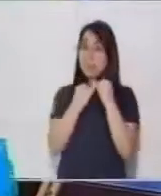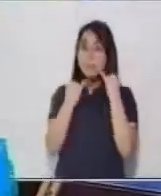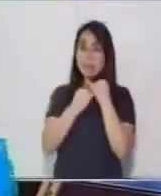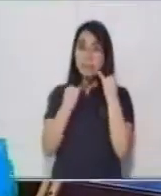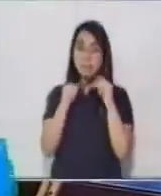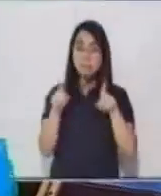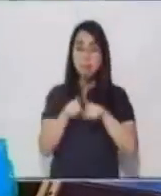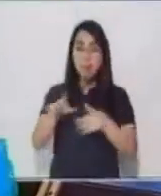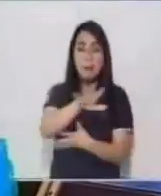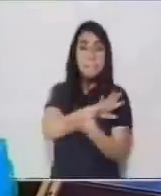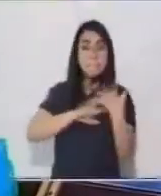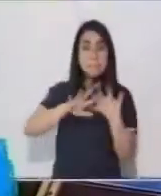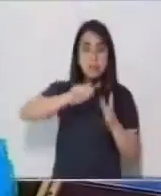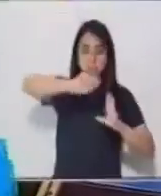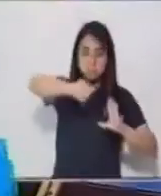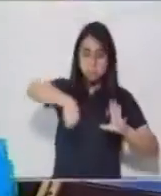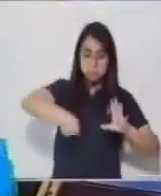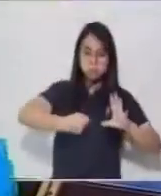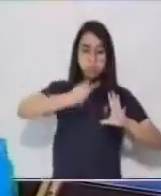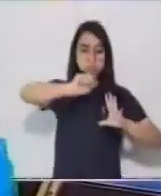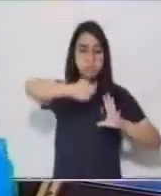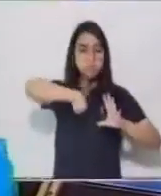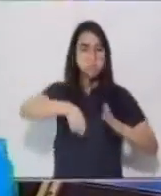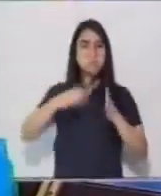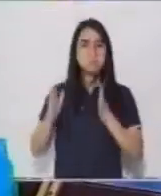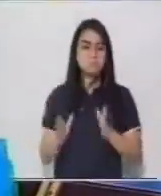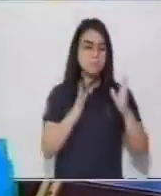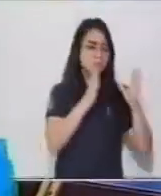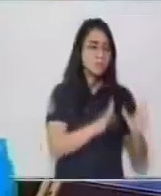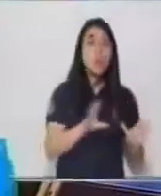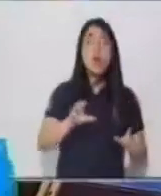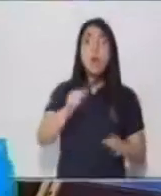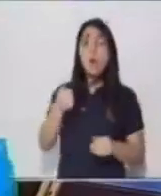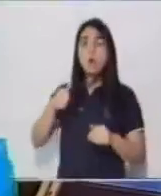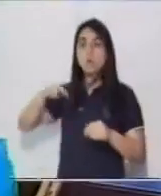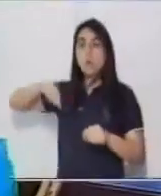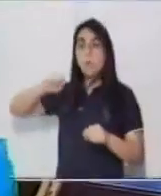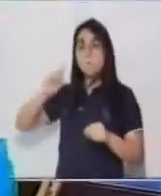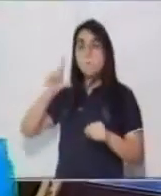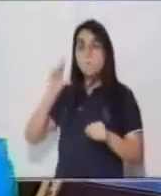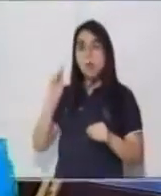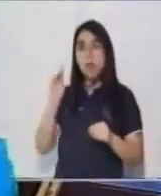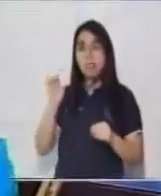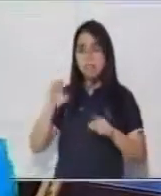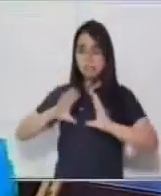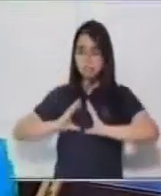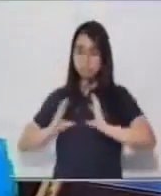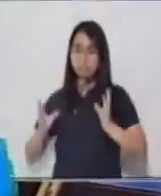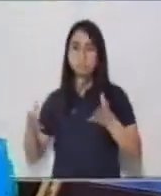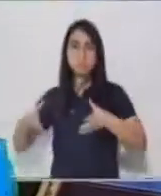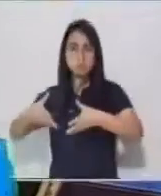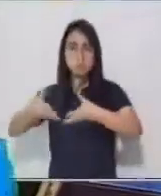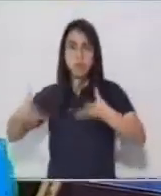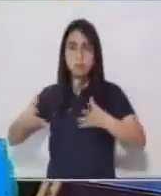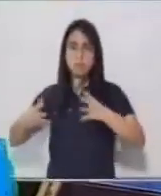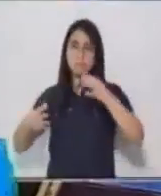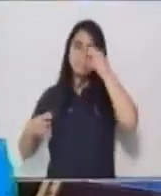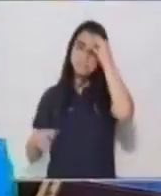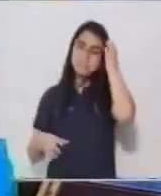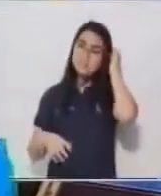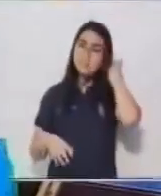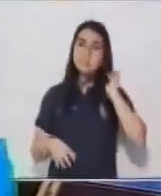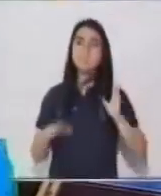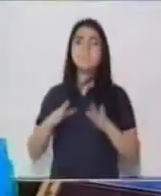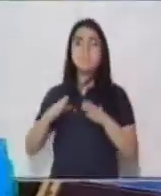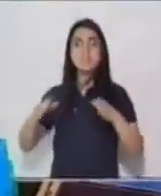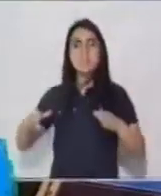huevo, vamos a engrasar nuestros moldes con margarina. Le aplicamos margarina al molde para que el